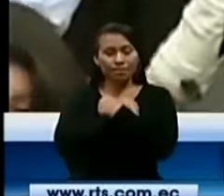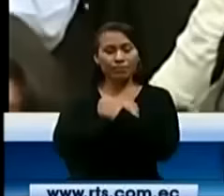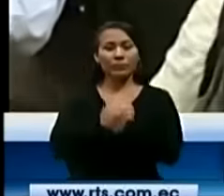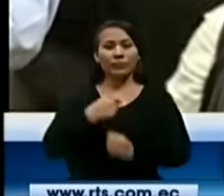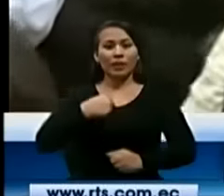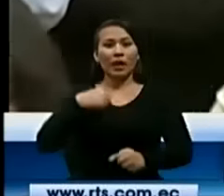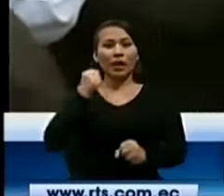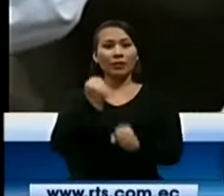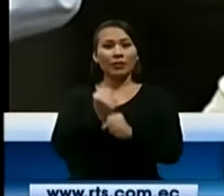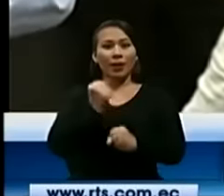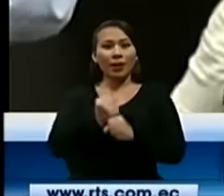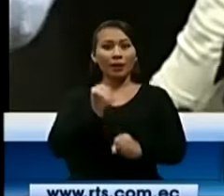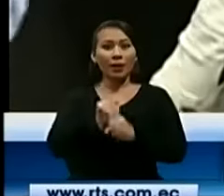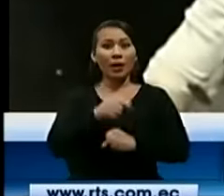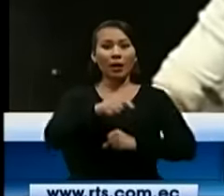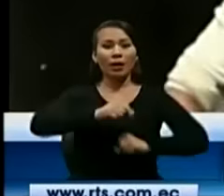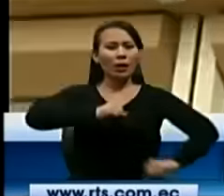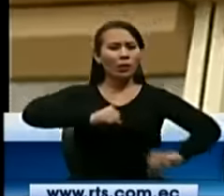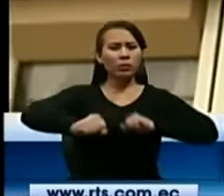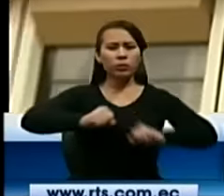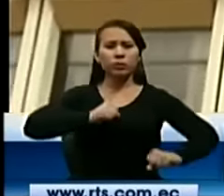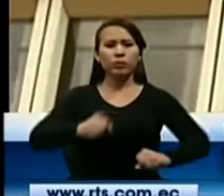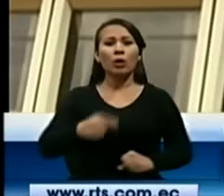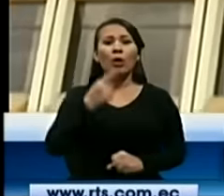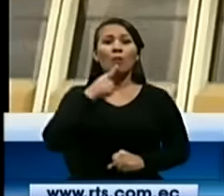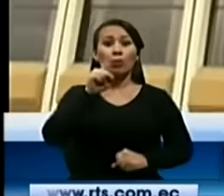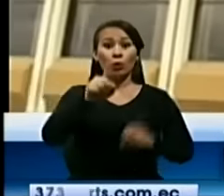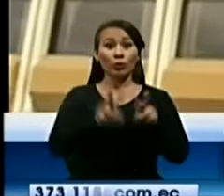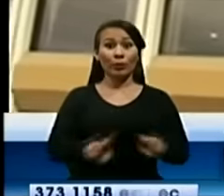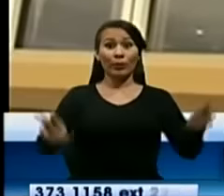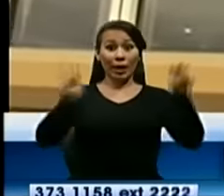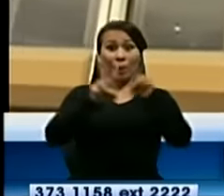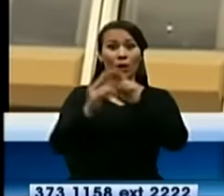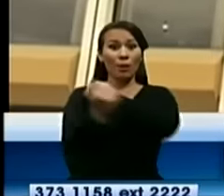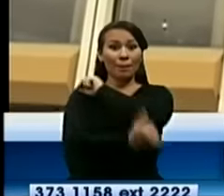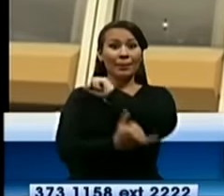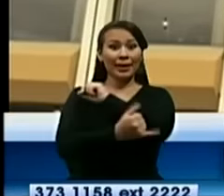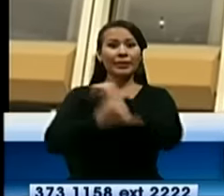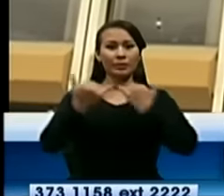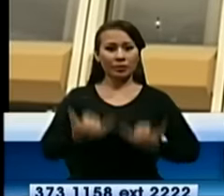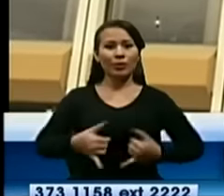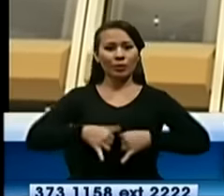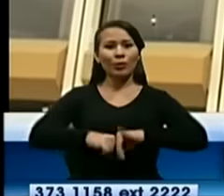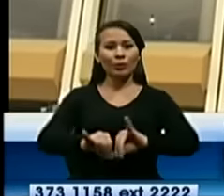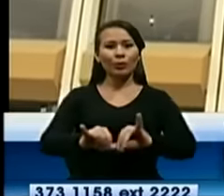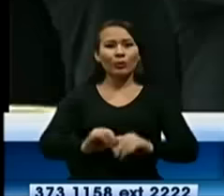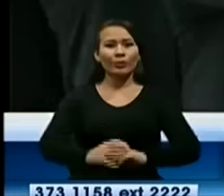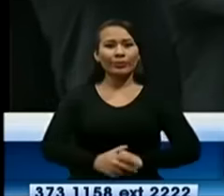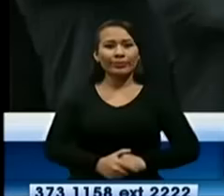yace en su fuerte deformación militar: por tu valor, la patria existe.